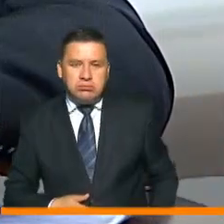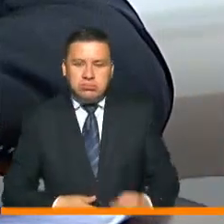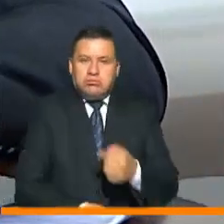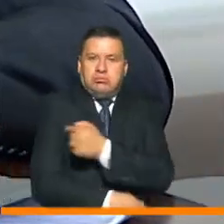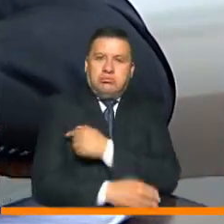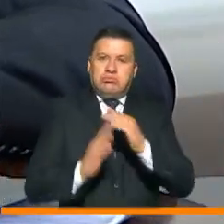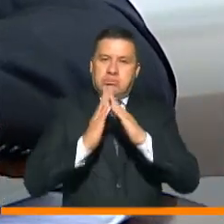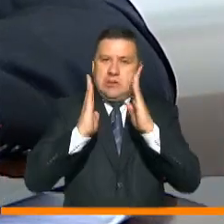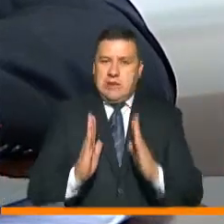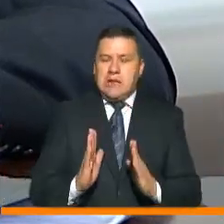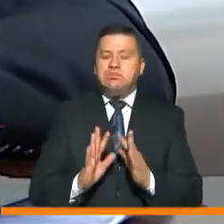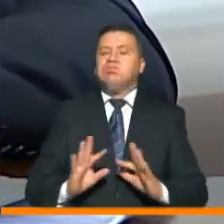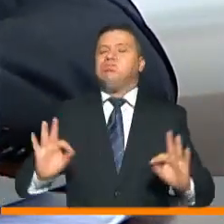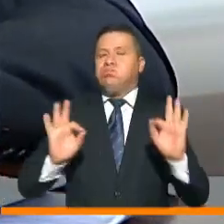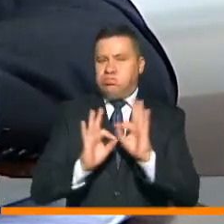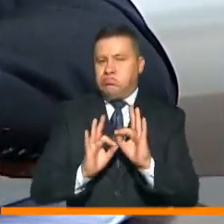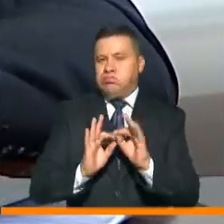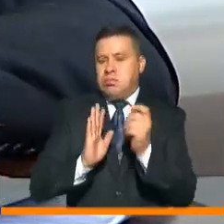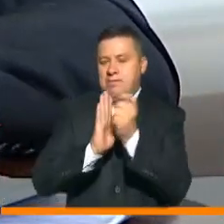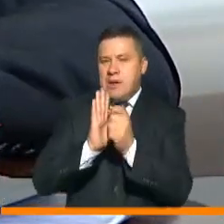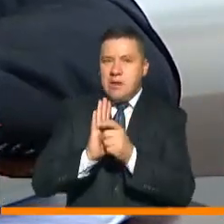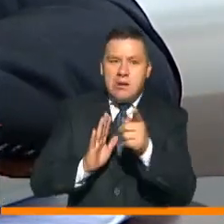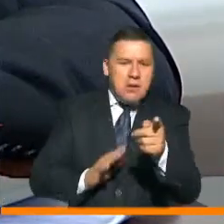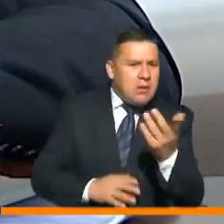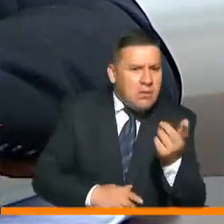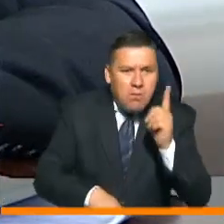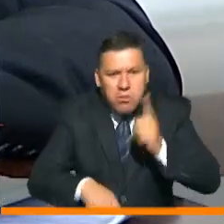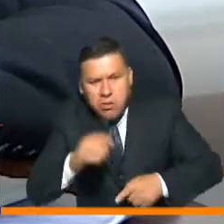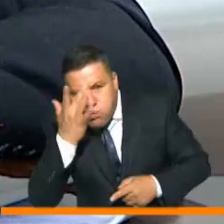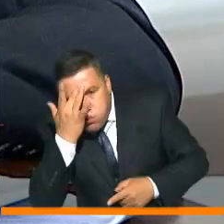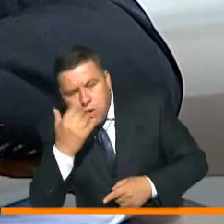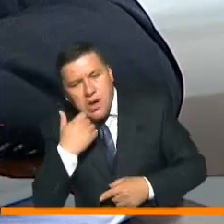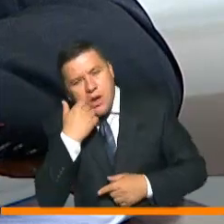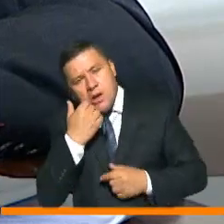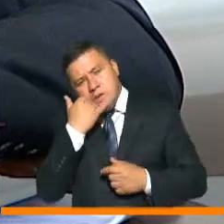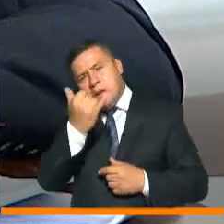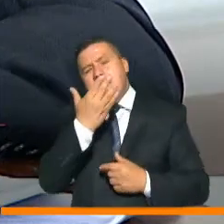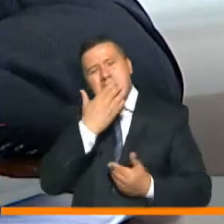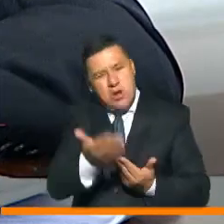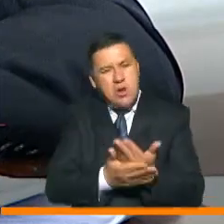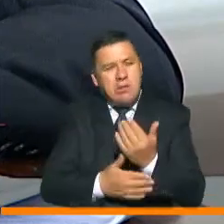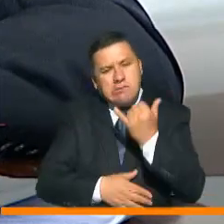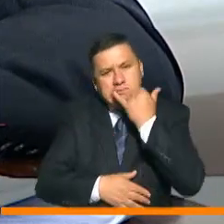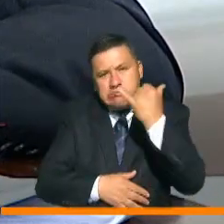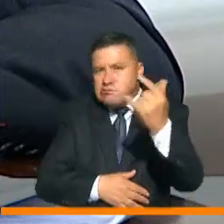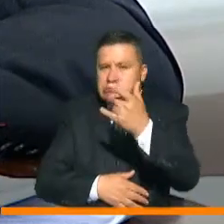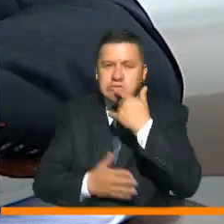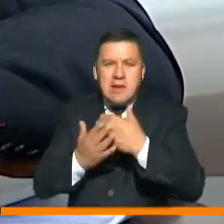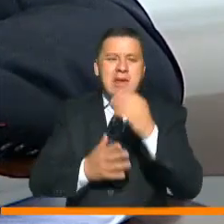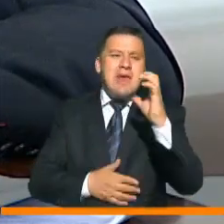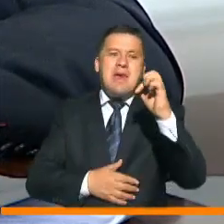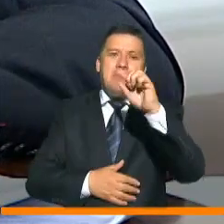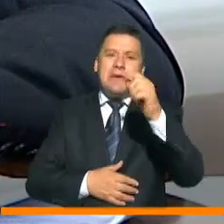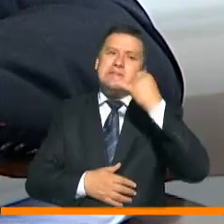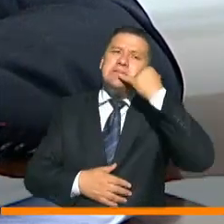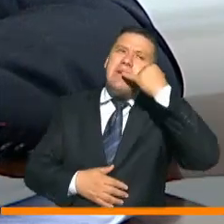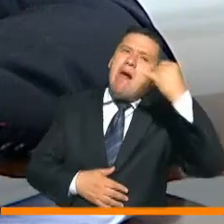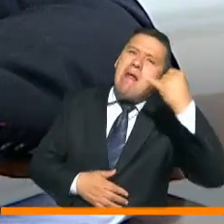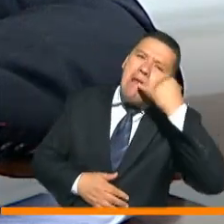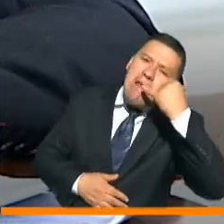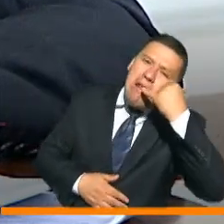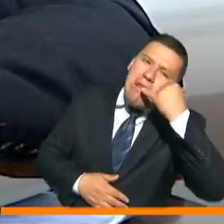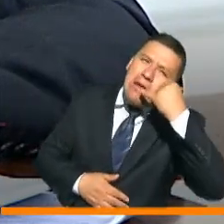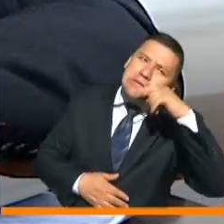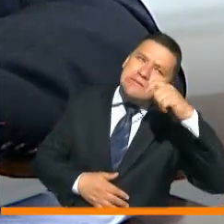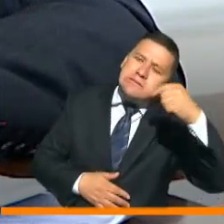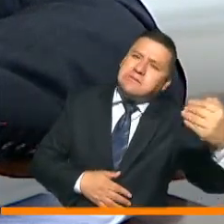vacunación en casa está dentro de los lineamientos. Se puede practicar y lo recomendamos que se comunique con su EPS para poder programar